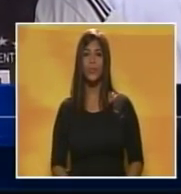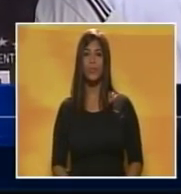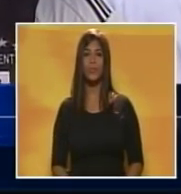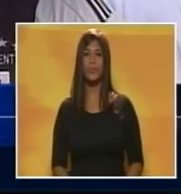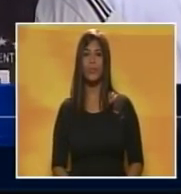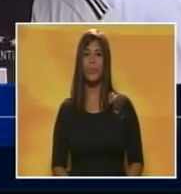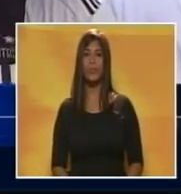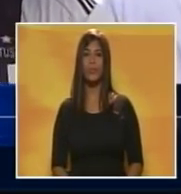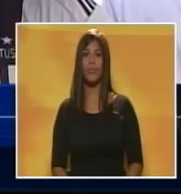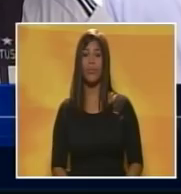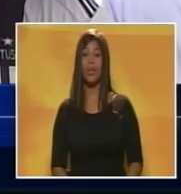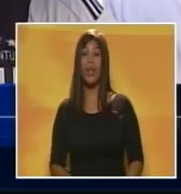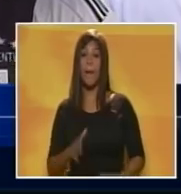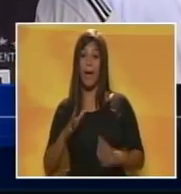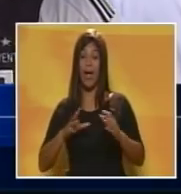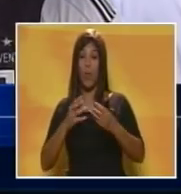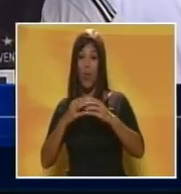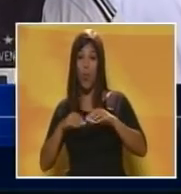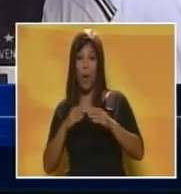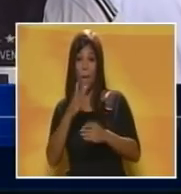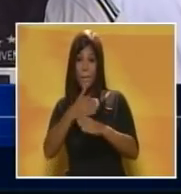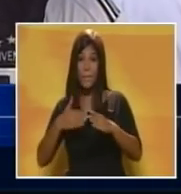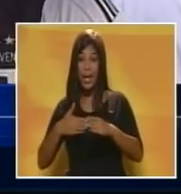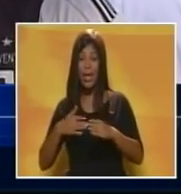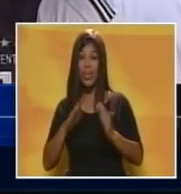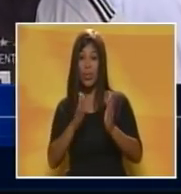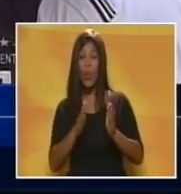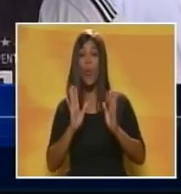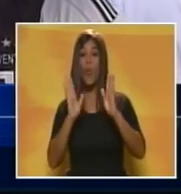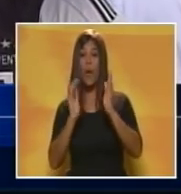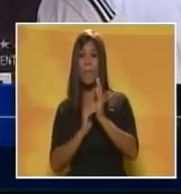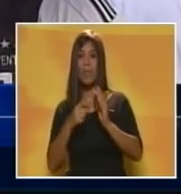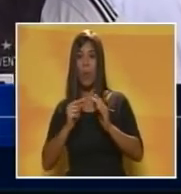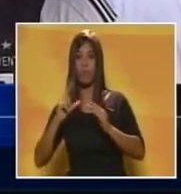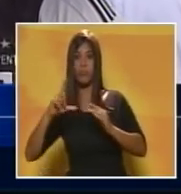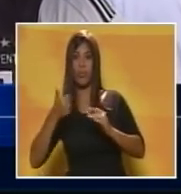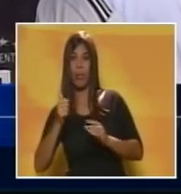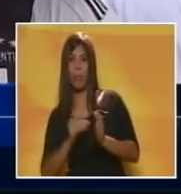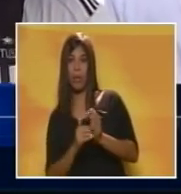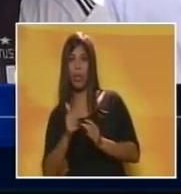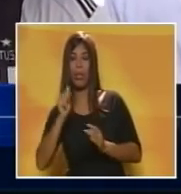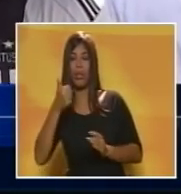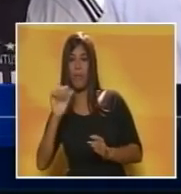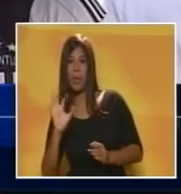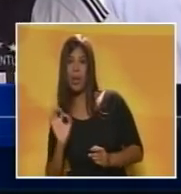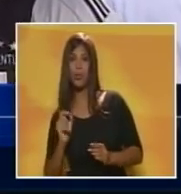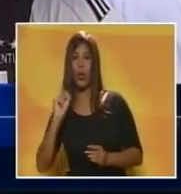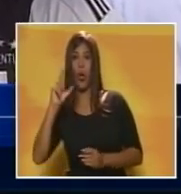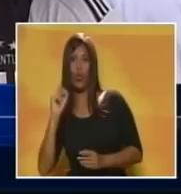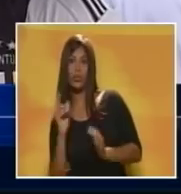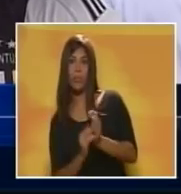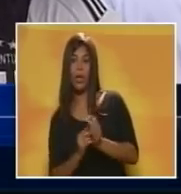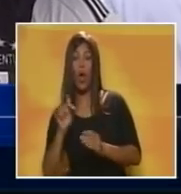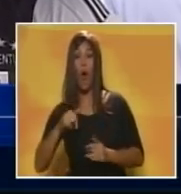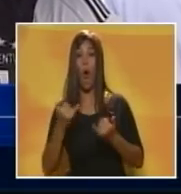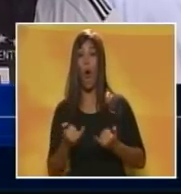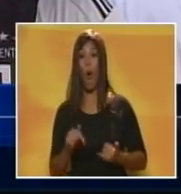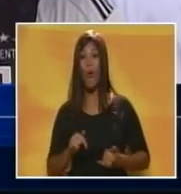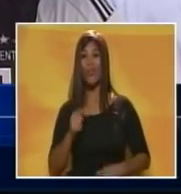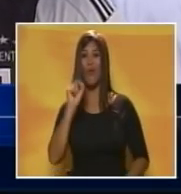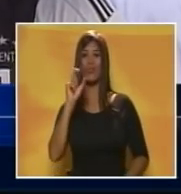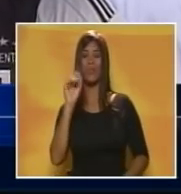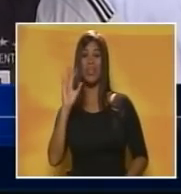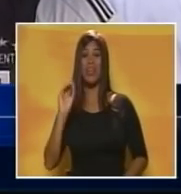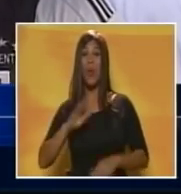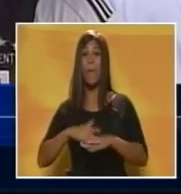El medio cartón lo estamos vendiendo en 9.000, de 9.000 salto a 10.000, 10.500, 11 y ya hoy lo tenemos en 11.500 porque los proveedores